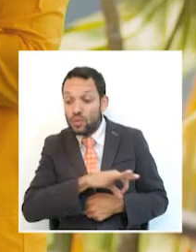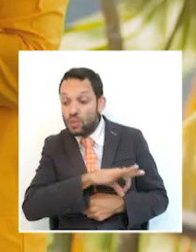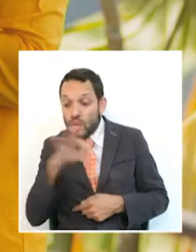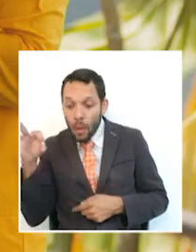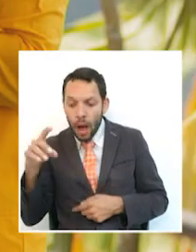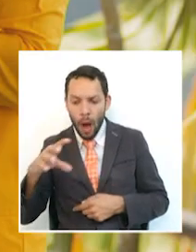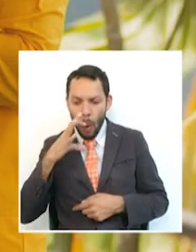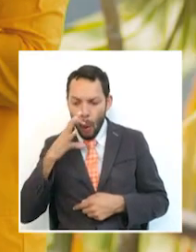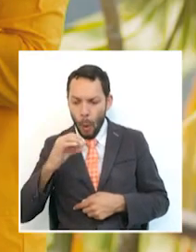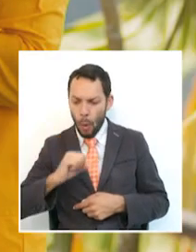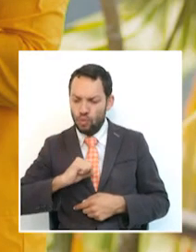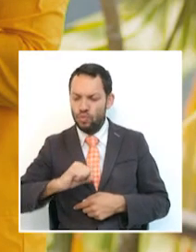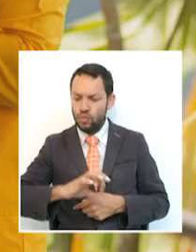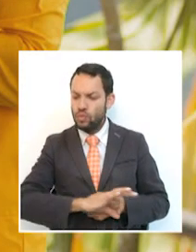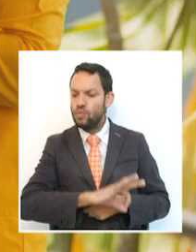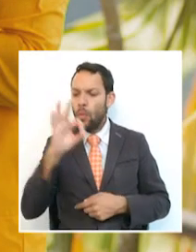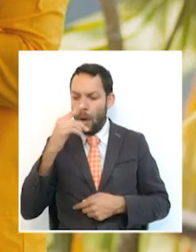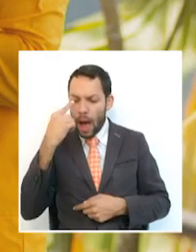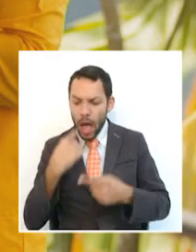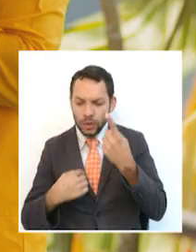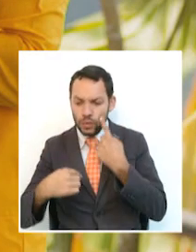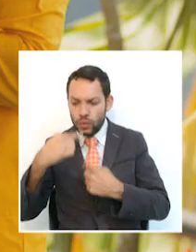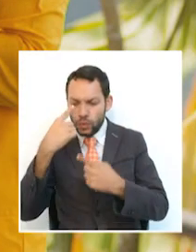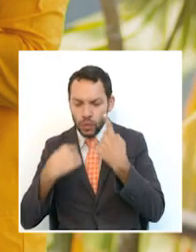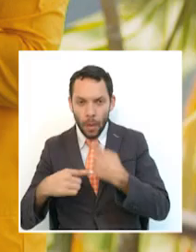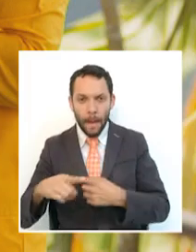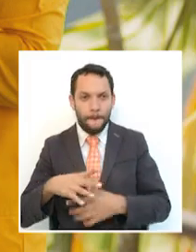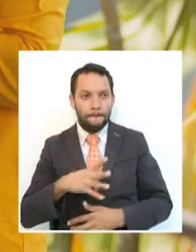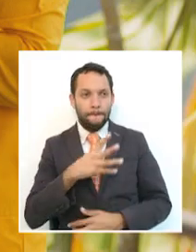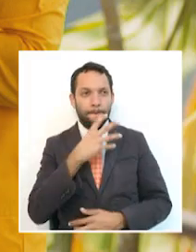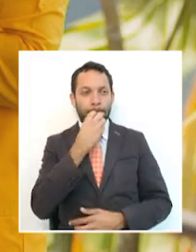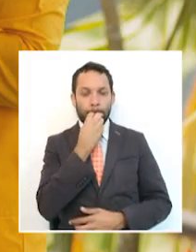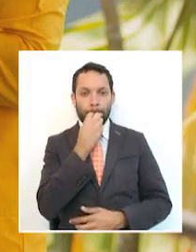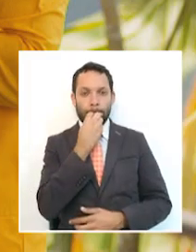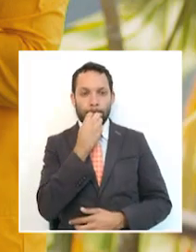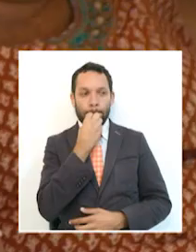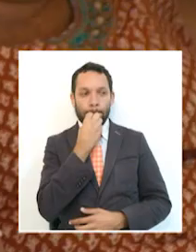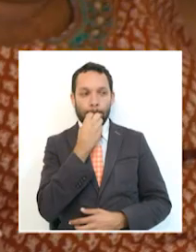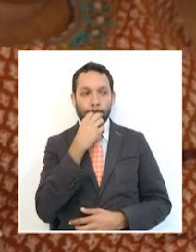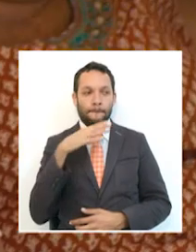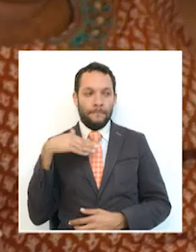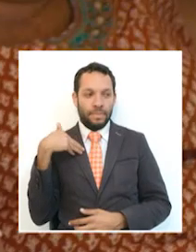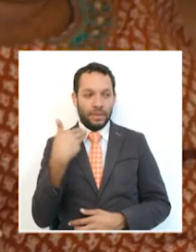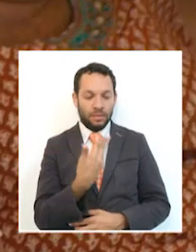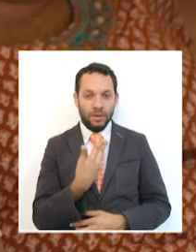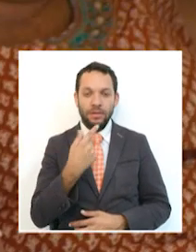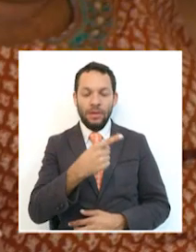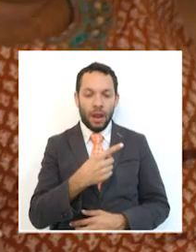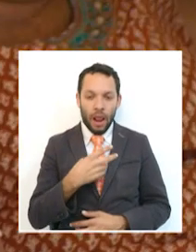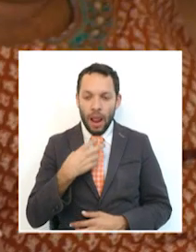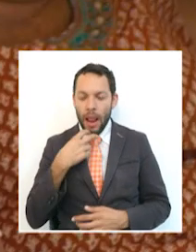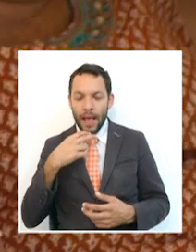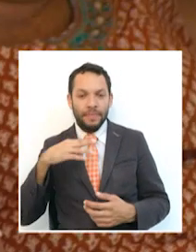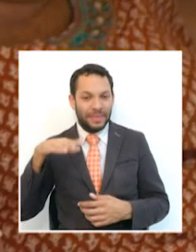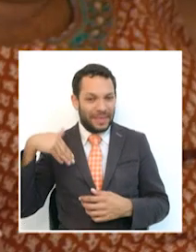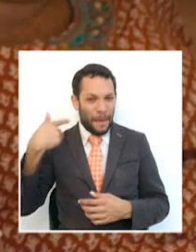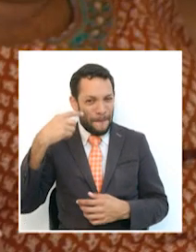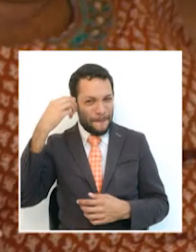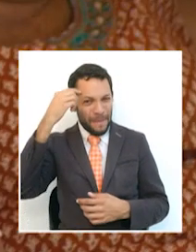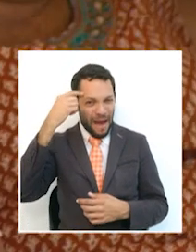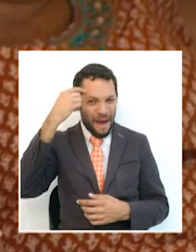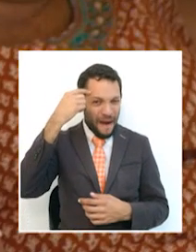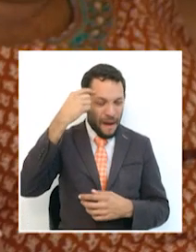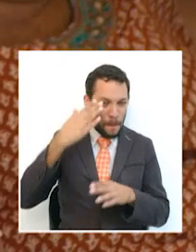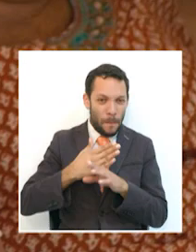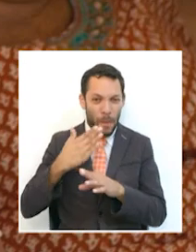bambú porque no decía la ley la regla de tres simple directa sobre un caso real y de ahí salió mi tartamudez y me bloqueó en mi vida y me